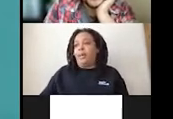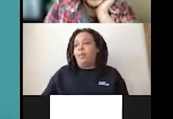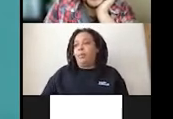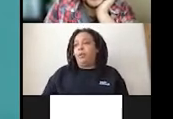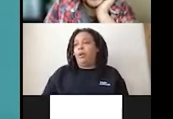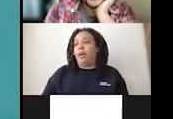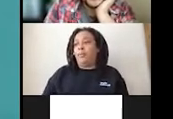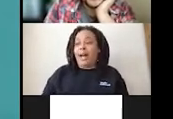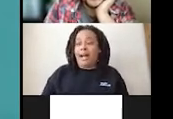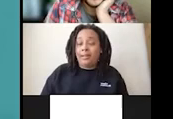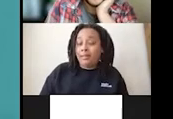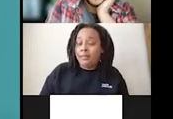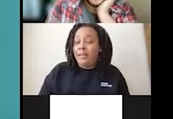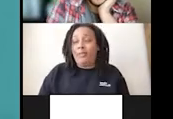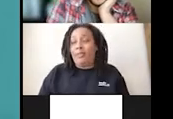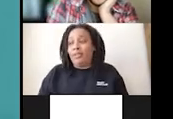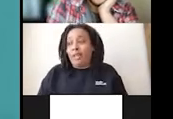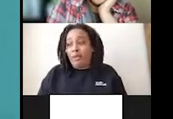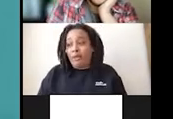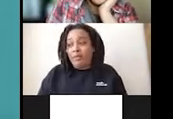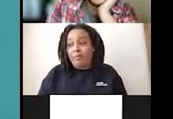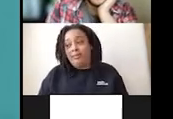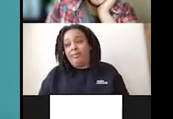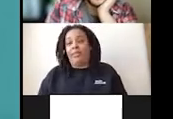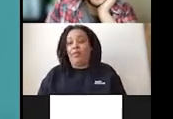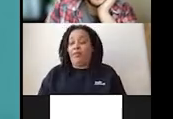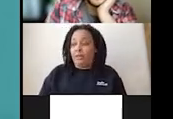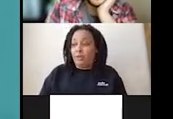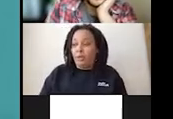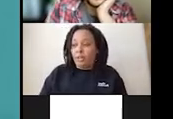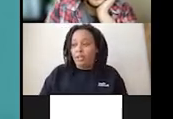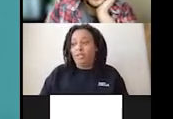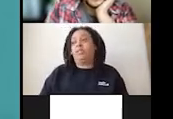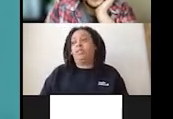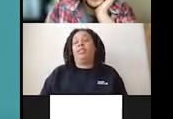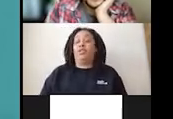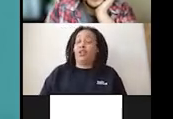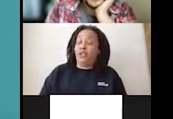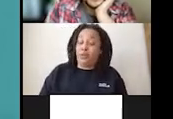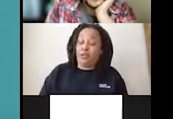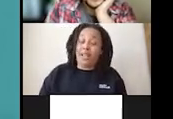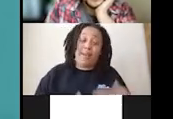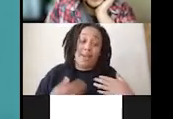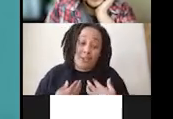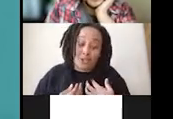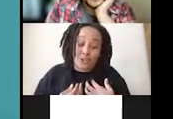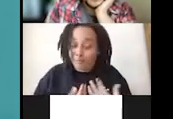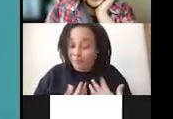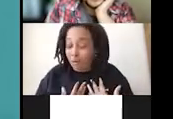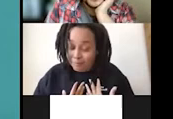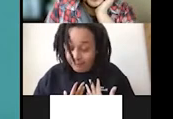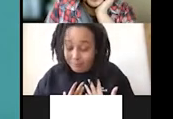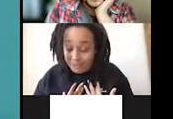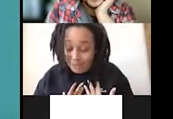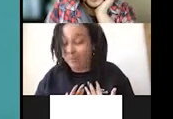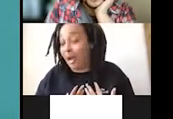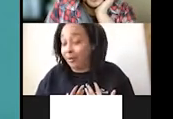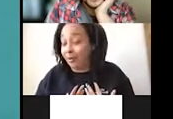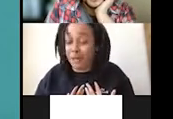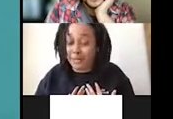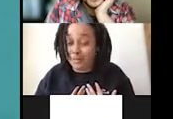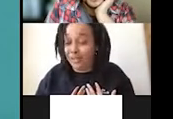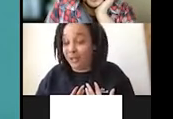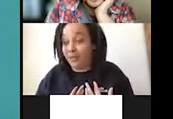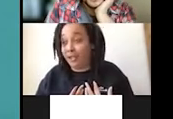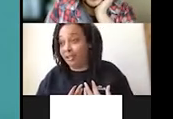nos dice a quién a quién le debemos rendir cuentas cuentas mi gente es gente negra trabajadores